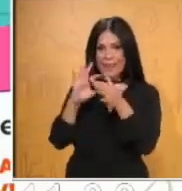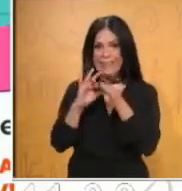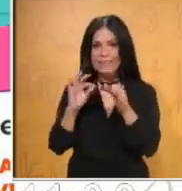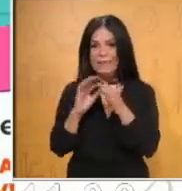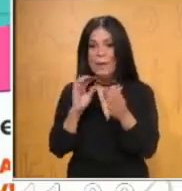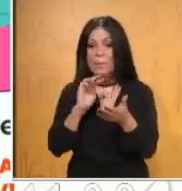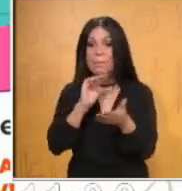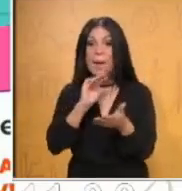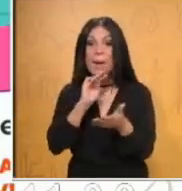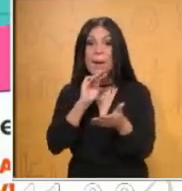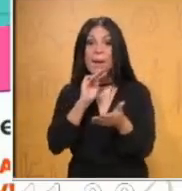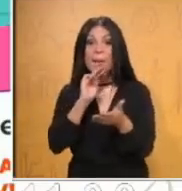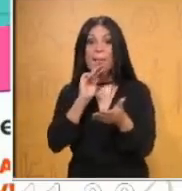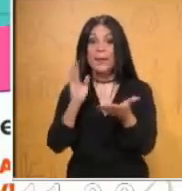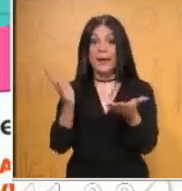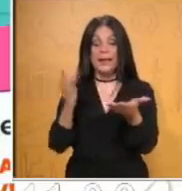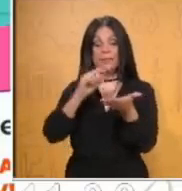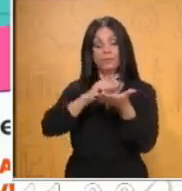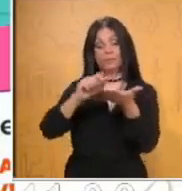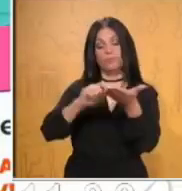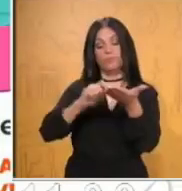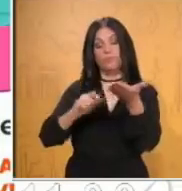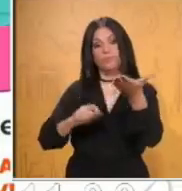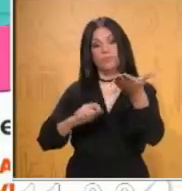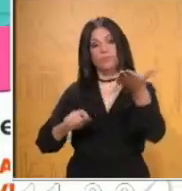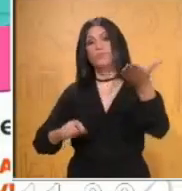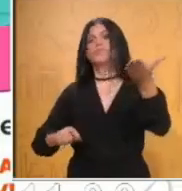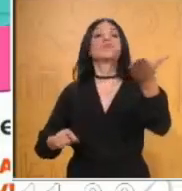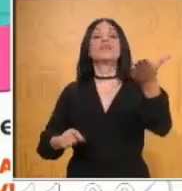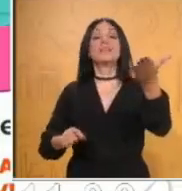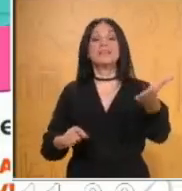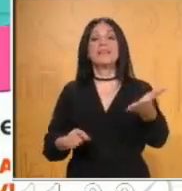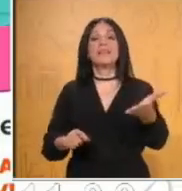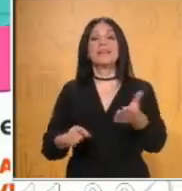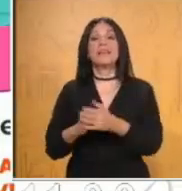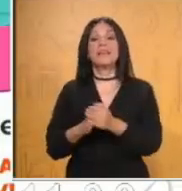carta que le vas a hacer a tu mami de una cuartilla. Los ganadores